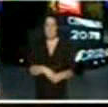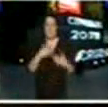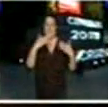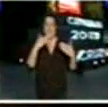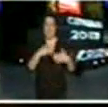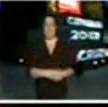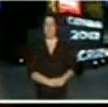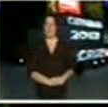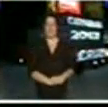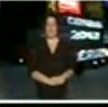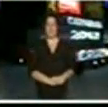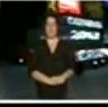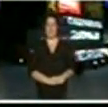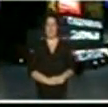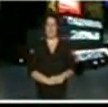gracias!